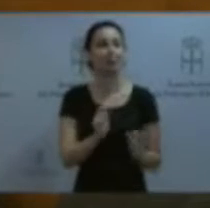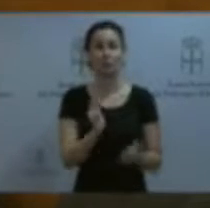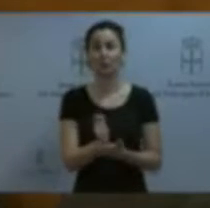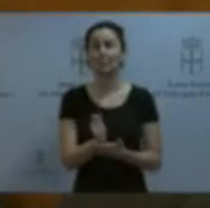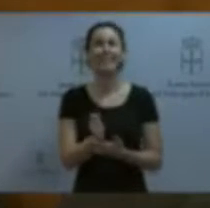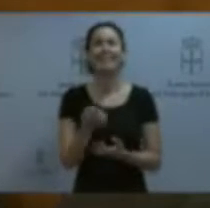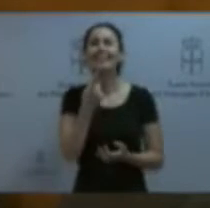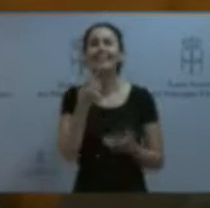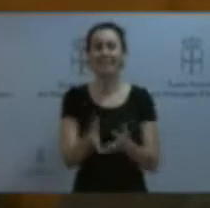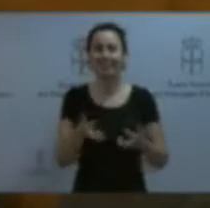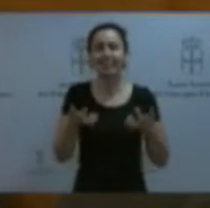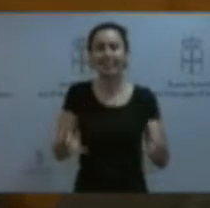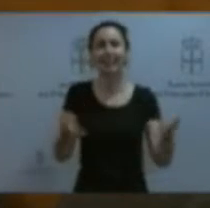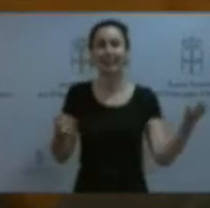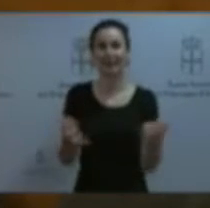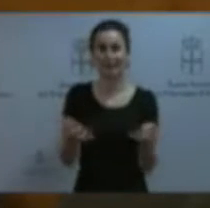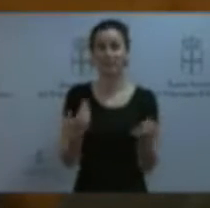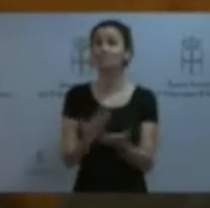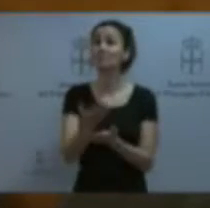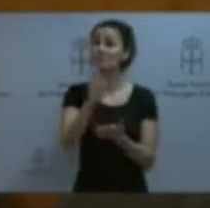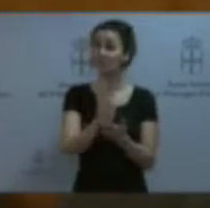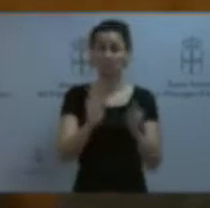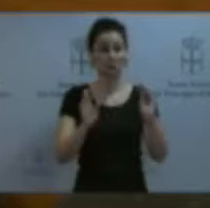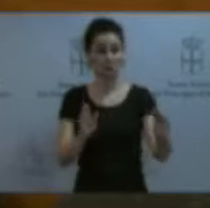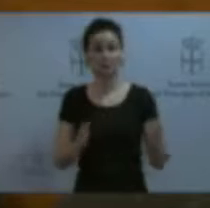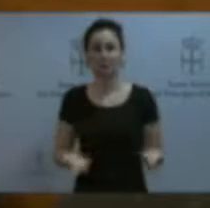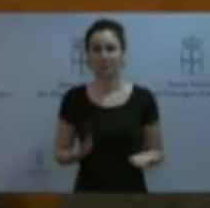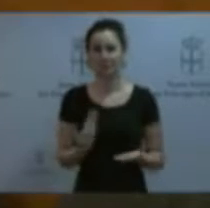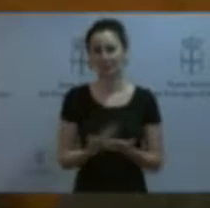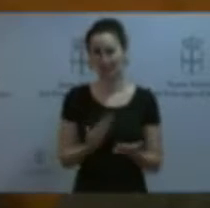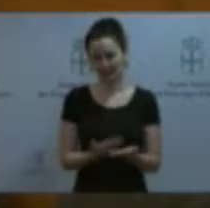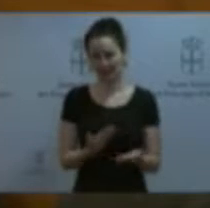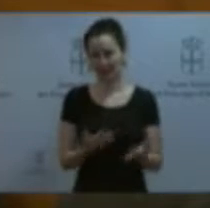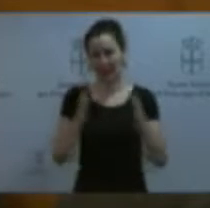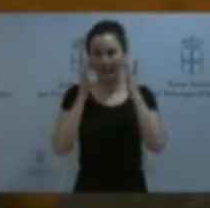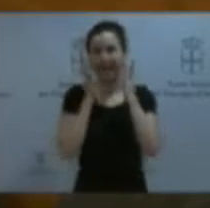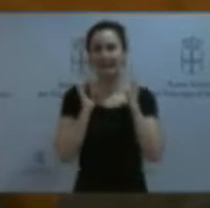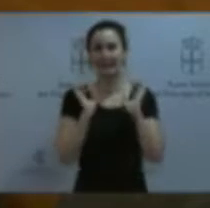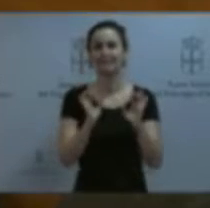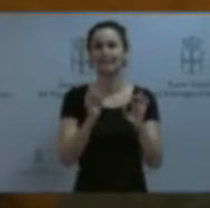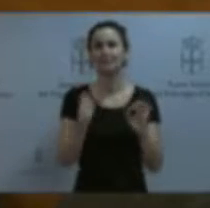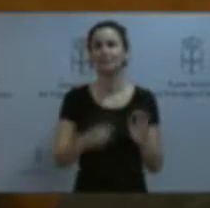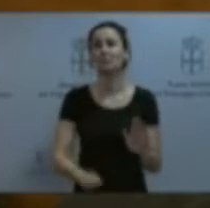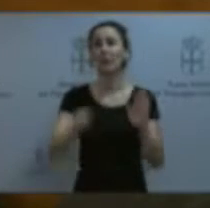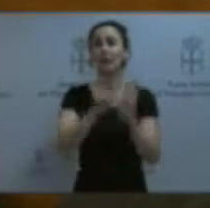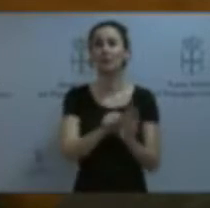literalmente, en primer lugar, que la propuesta que se propone se justifica tal y como exige el artículo